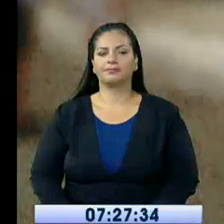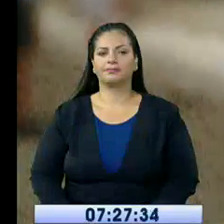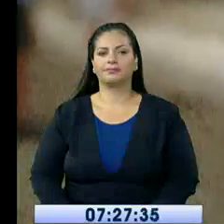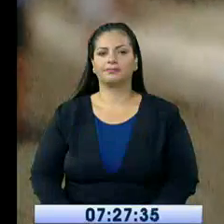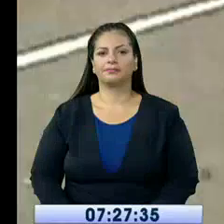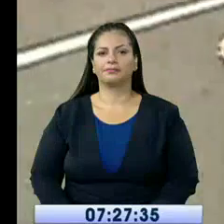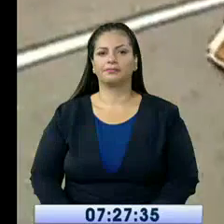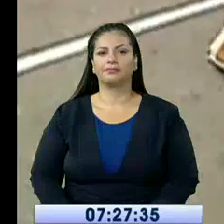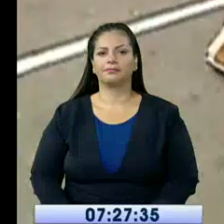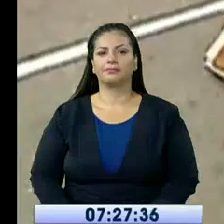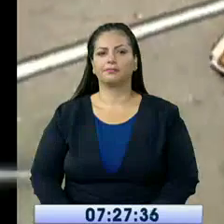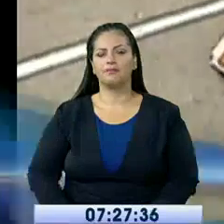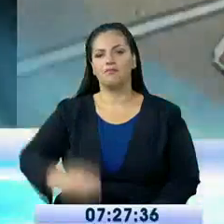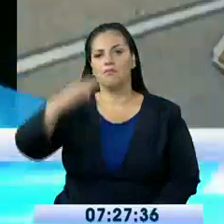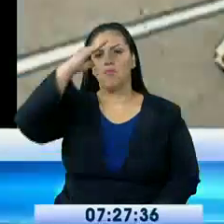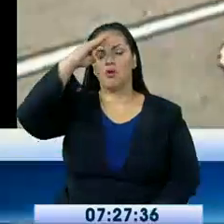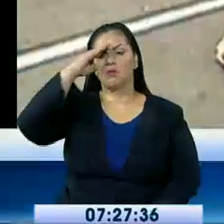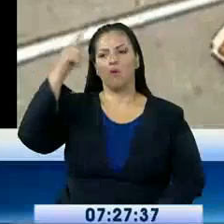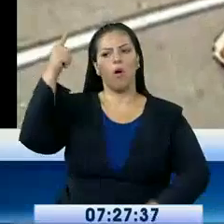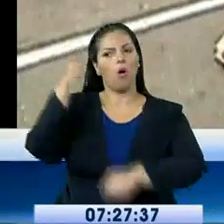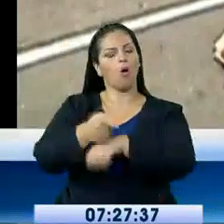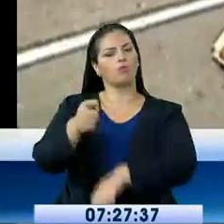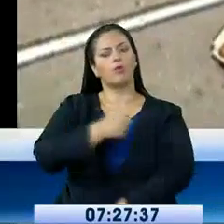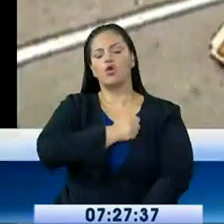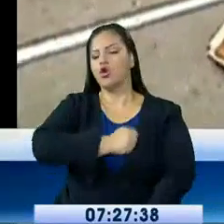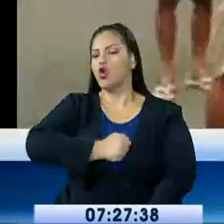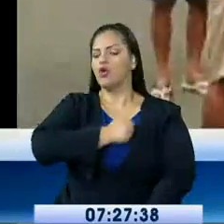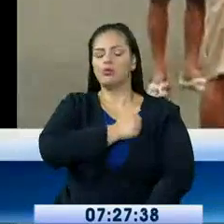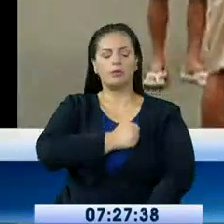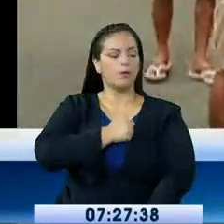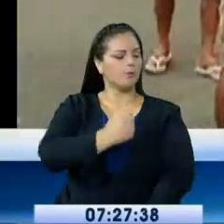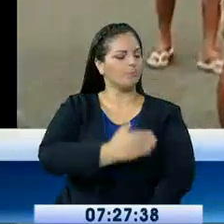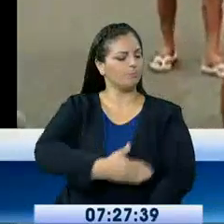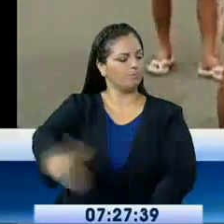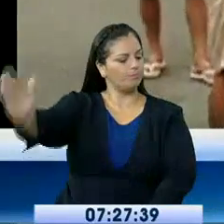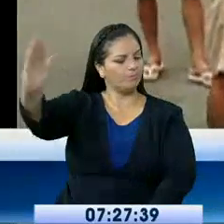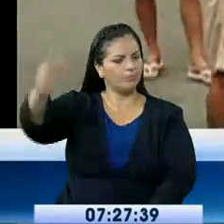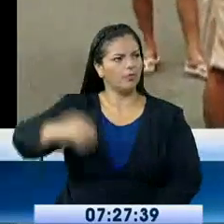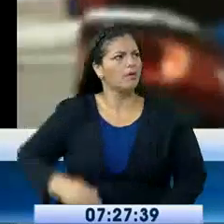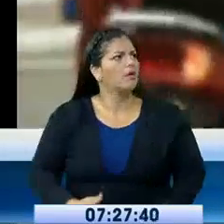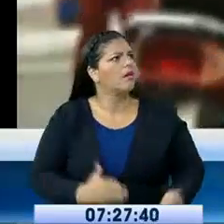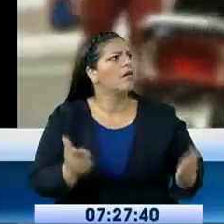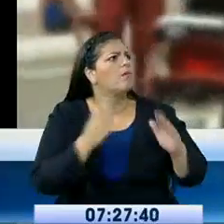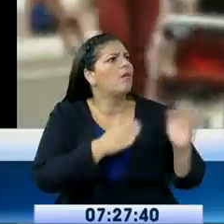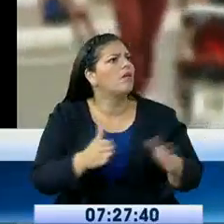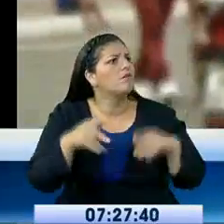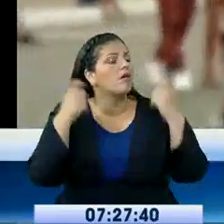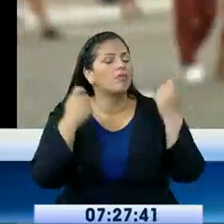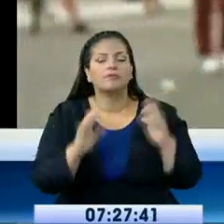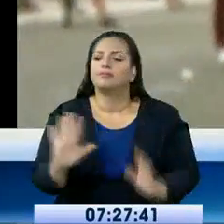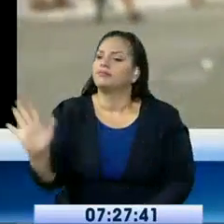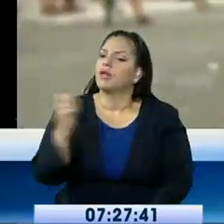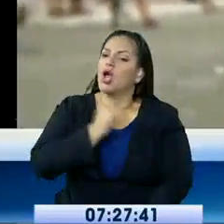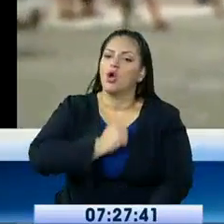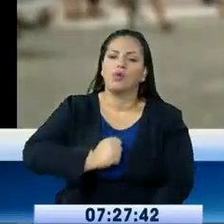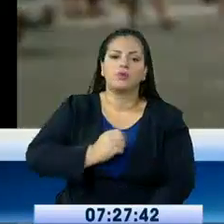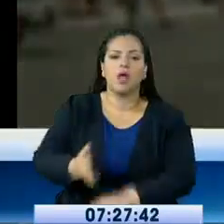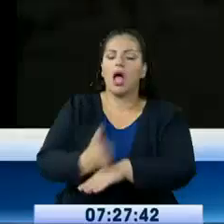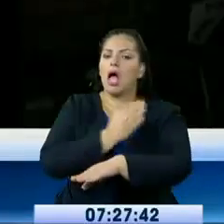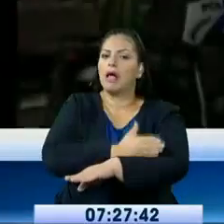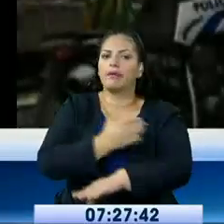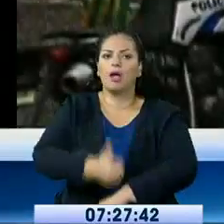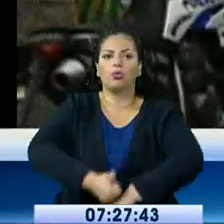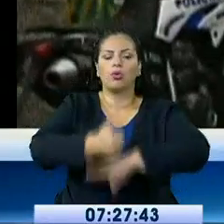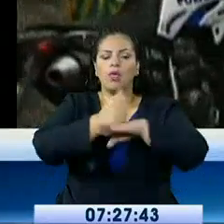Tuvieron que desarmar la fiesta porque no tenían autorización para bloquear la intersección de las calles 18 y